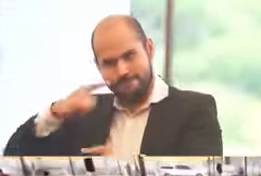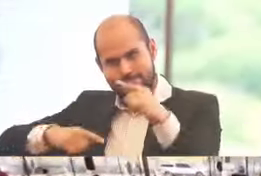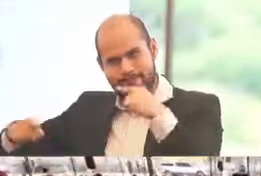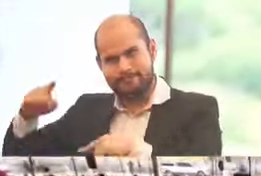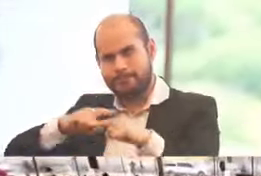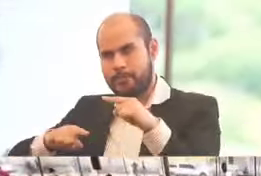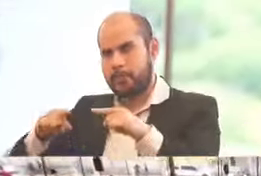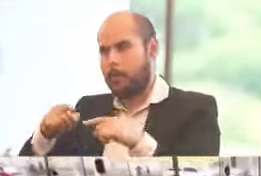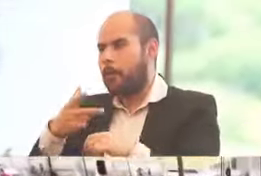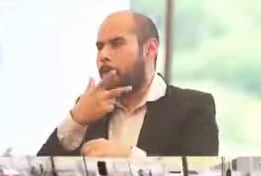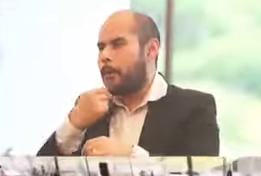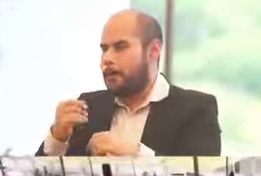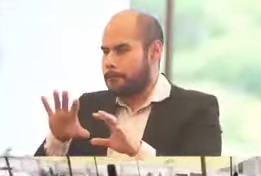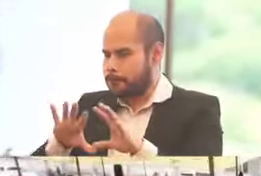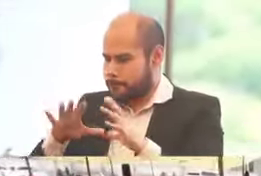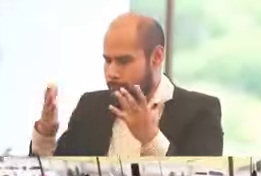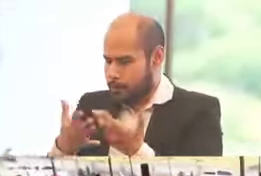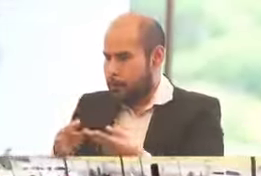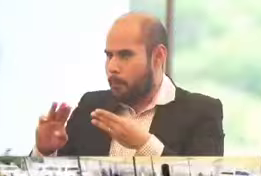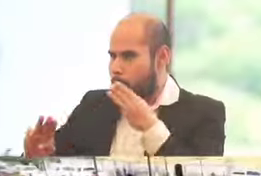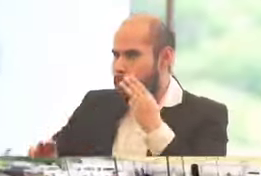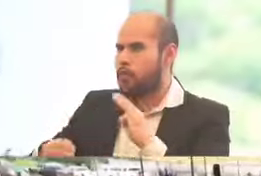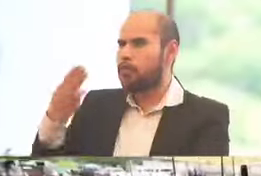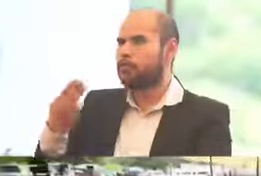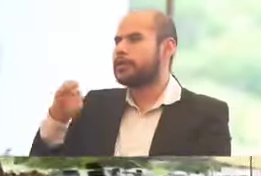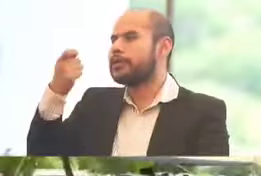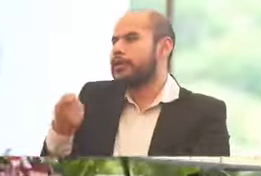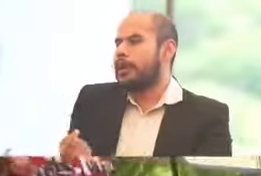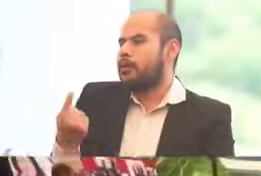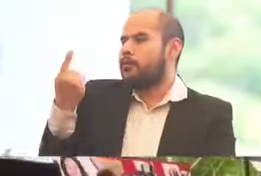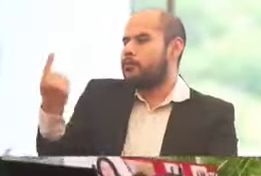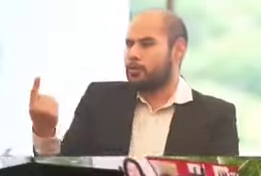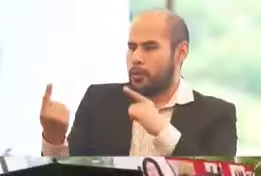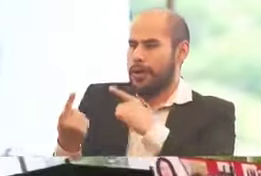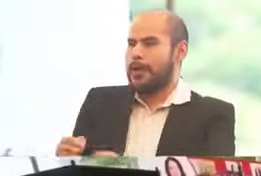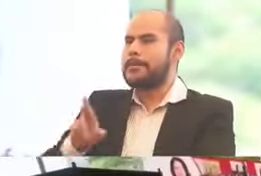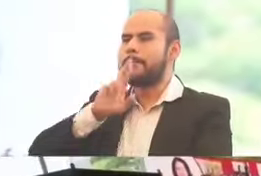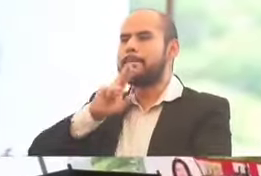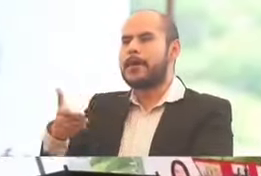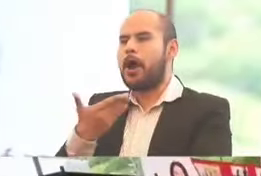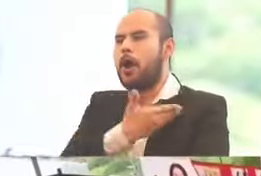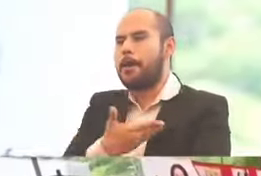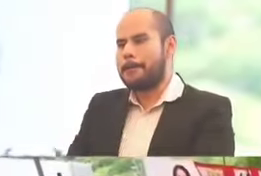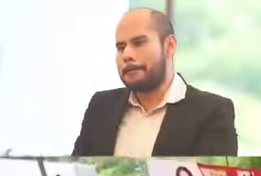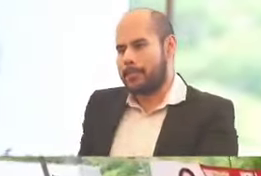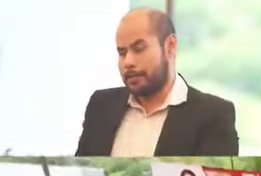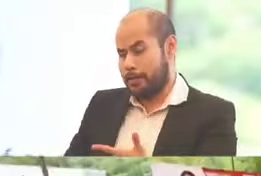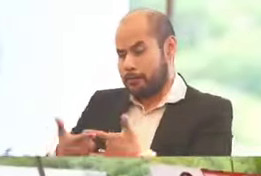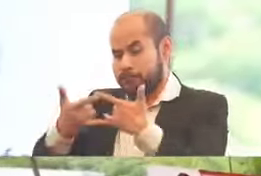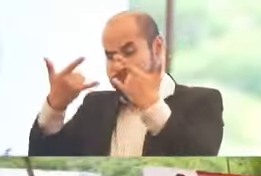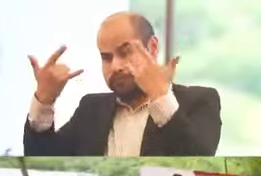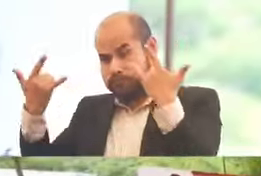a nivel mundial. Uno que es catalogado como el mejor presidente de la